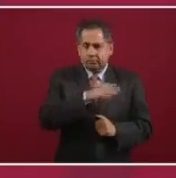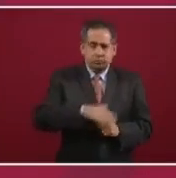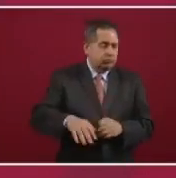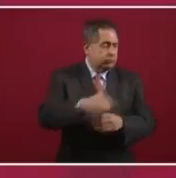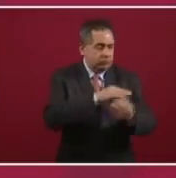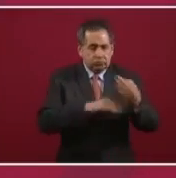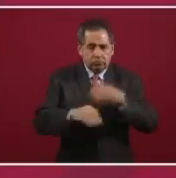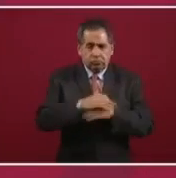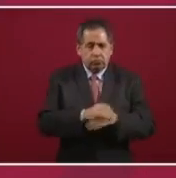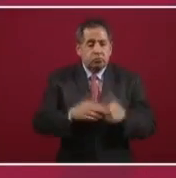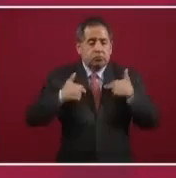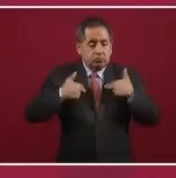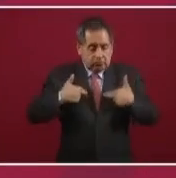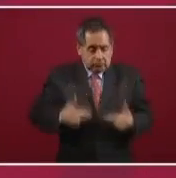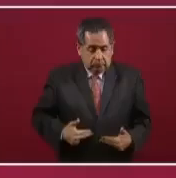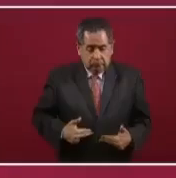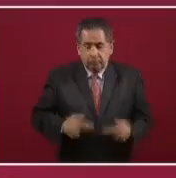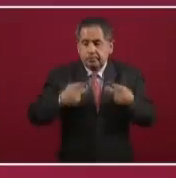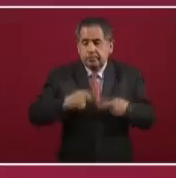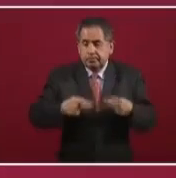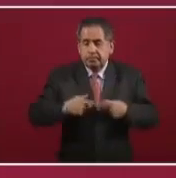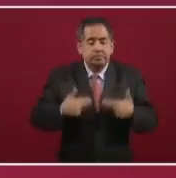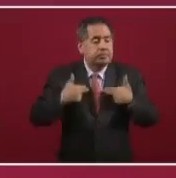general seres humanos.